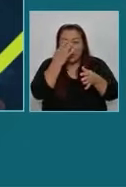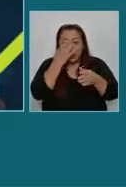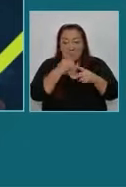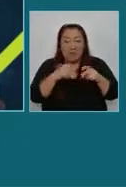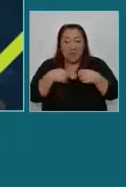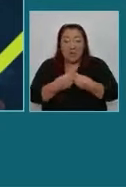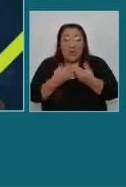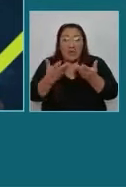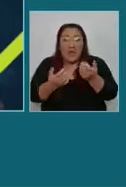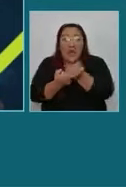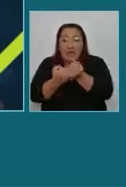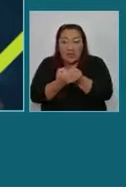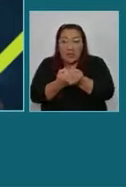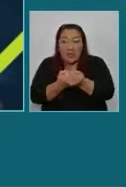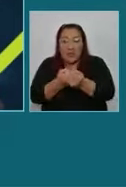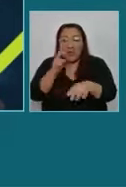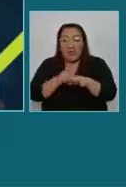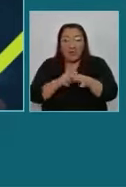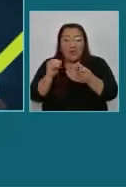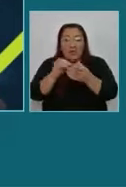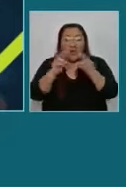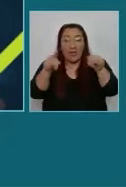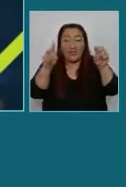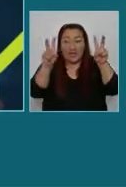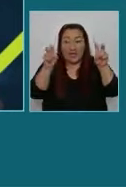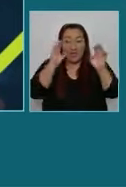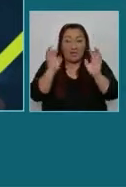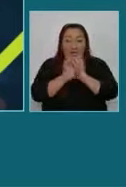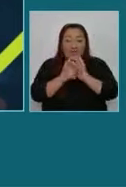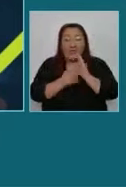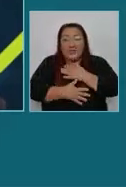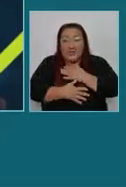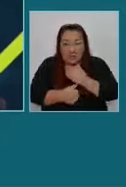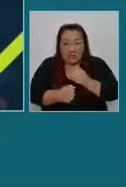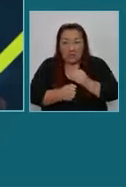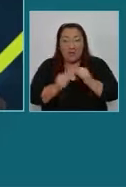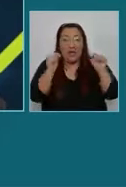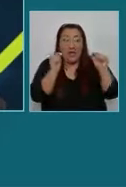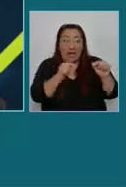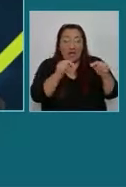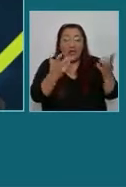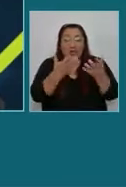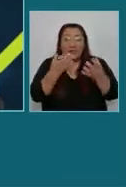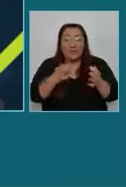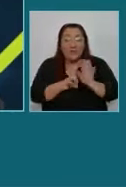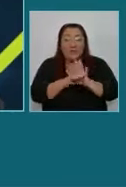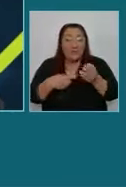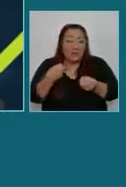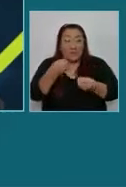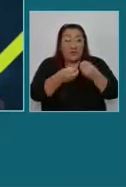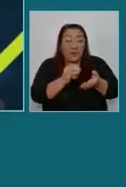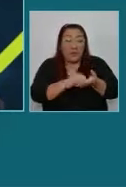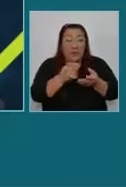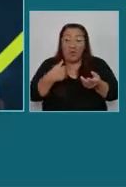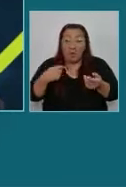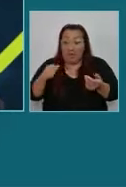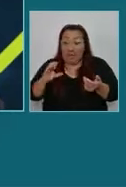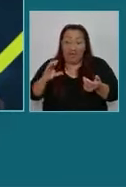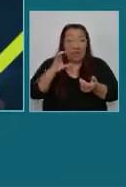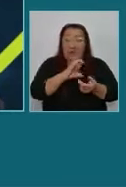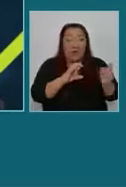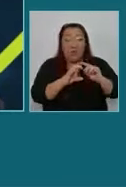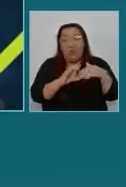podemos brindar una colaboración sumamente aplicada en la temática, en este caso, por ejemplo, salud. Es ahí donde, si bien no podemos aportar un valor monetario, podemos